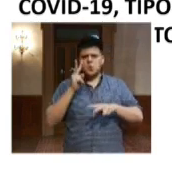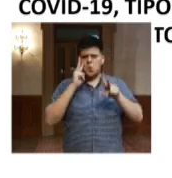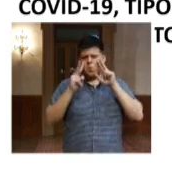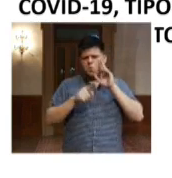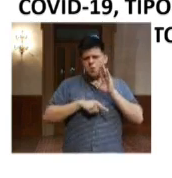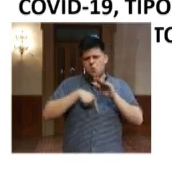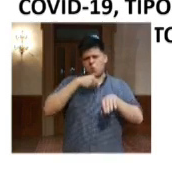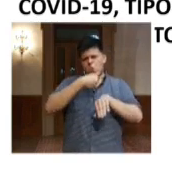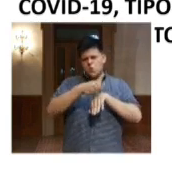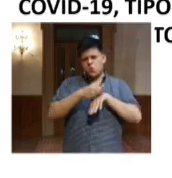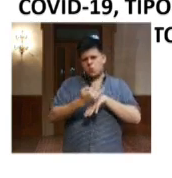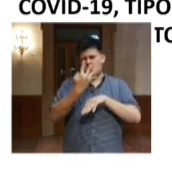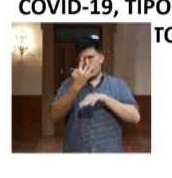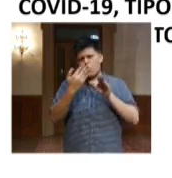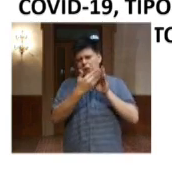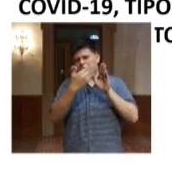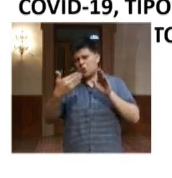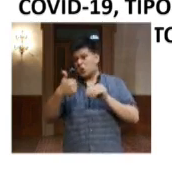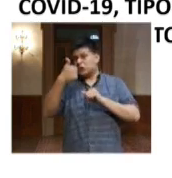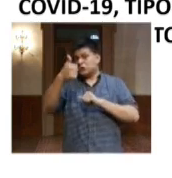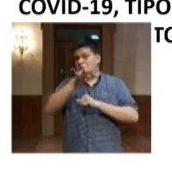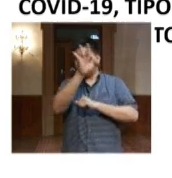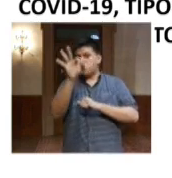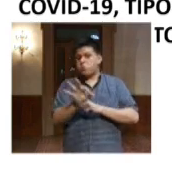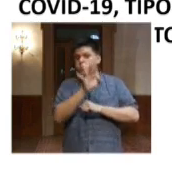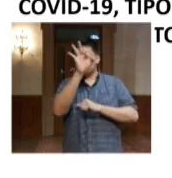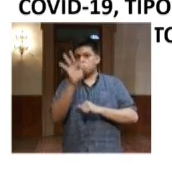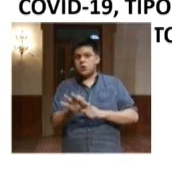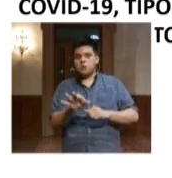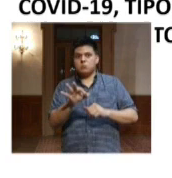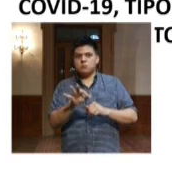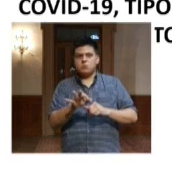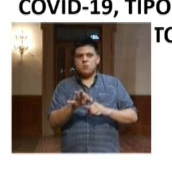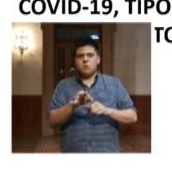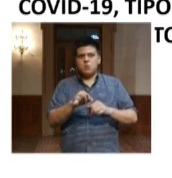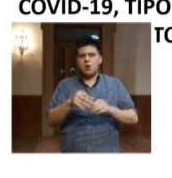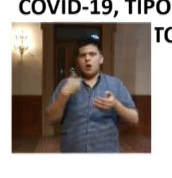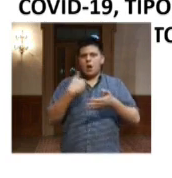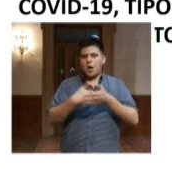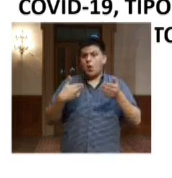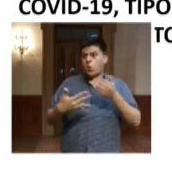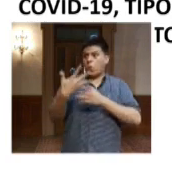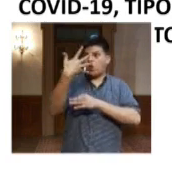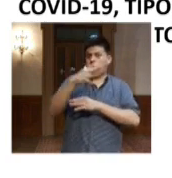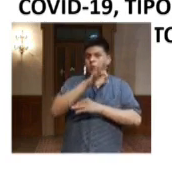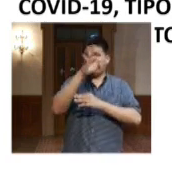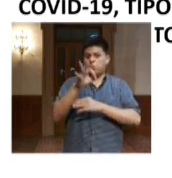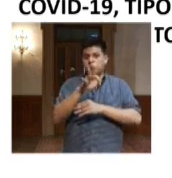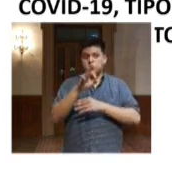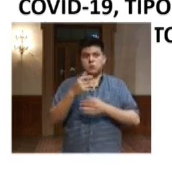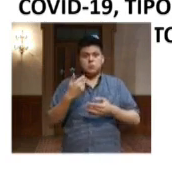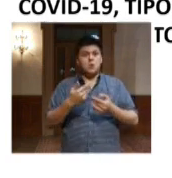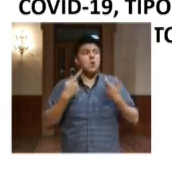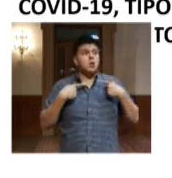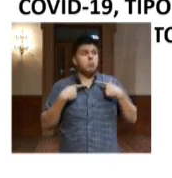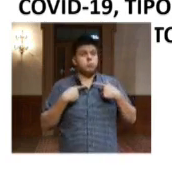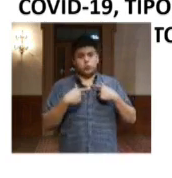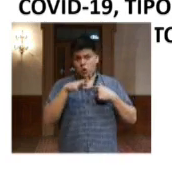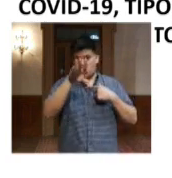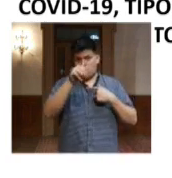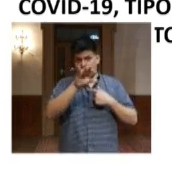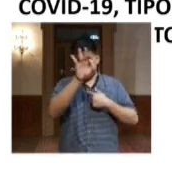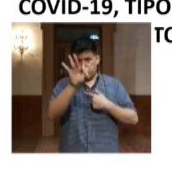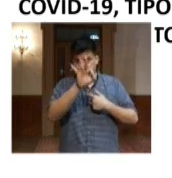de 4, máximo 6, y actualmente estamos en 10% con 90% ambulatorios.